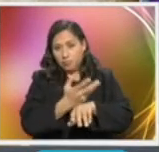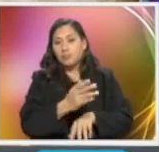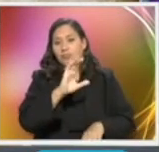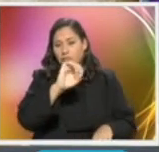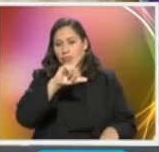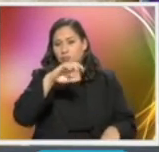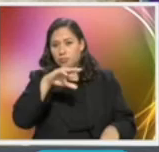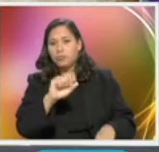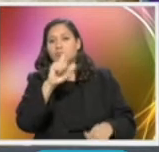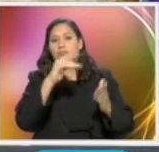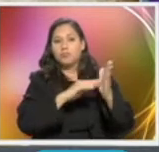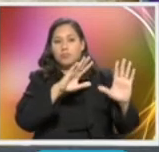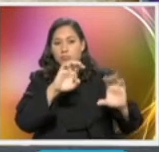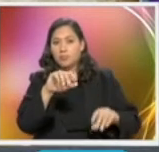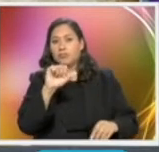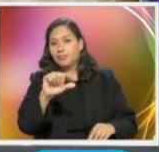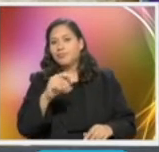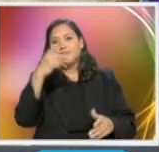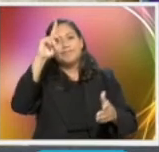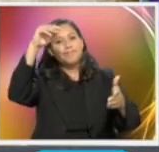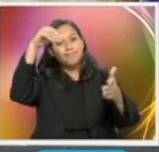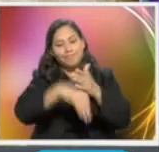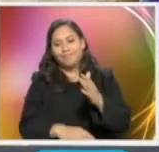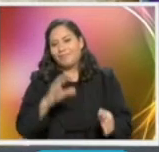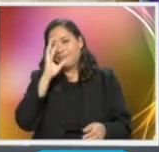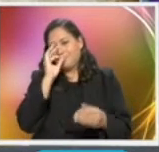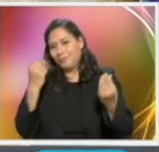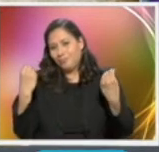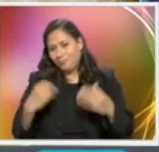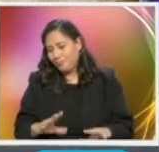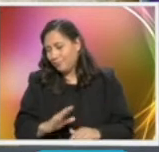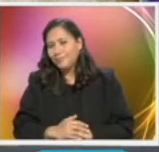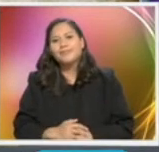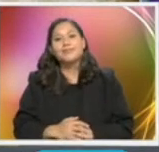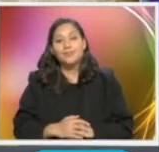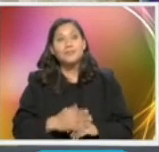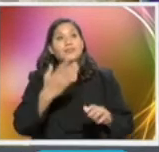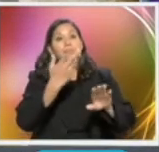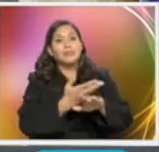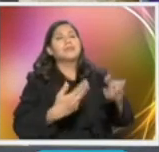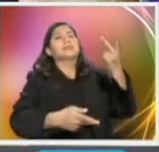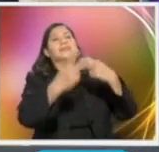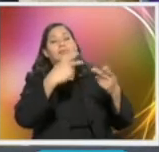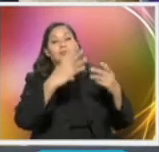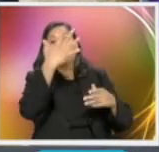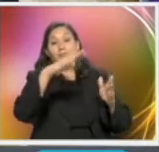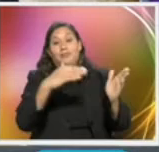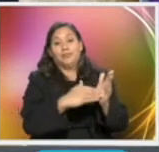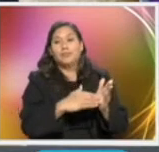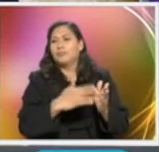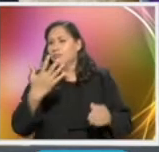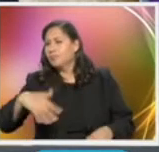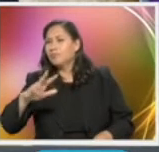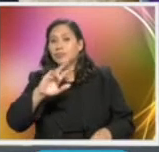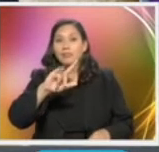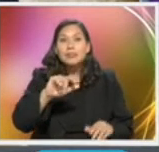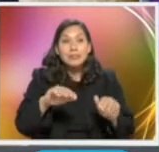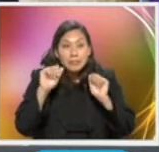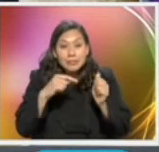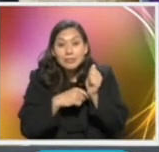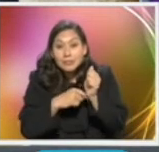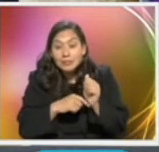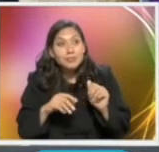en 1916, pero es un fracaso absoluto. Entonces nos invaden los norteamericanos con 10,000 hombres para buscar a Villa, nunca lo